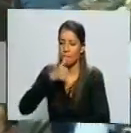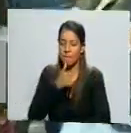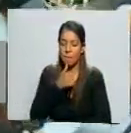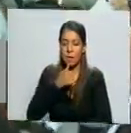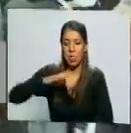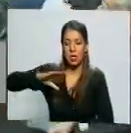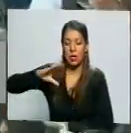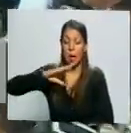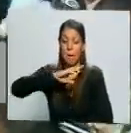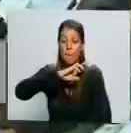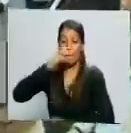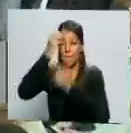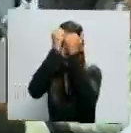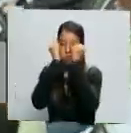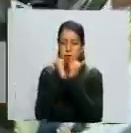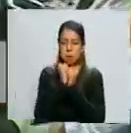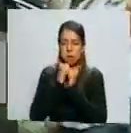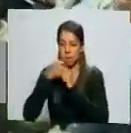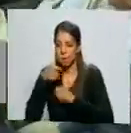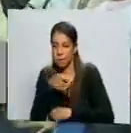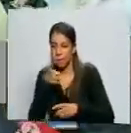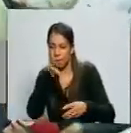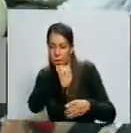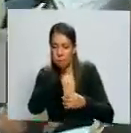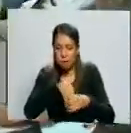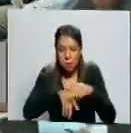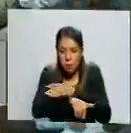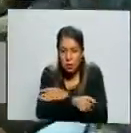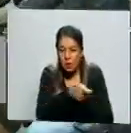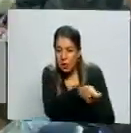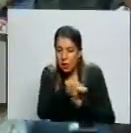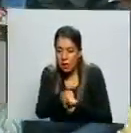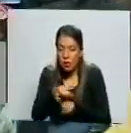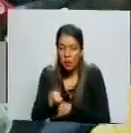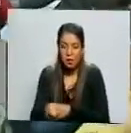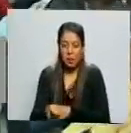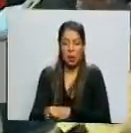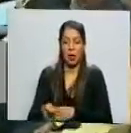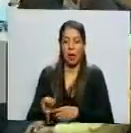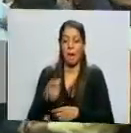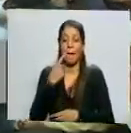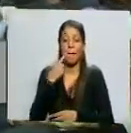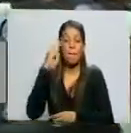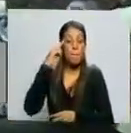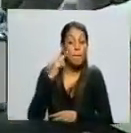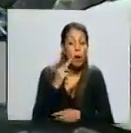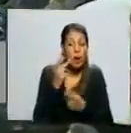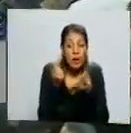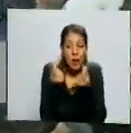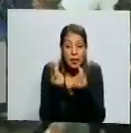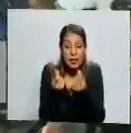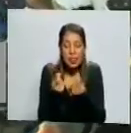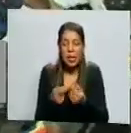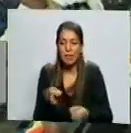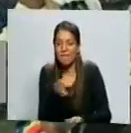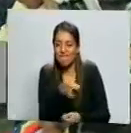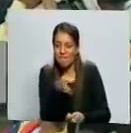paramilitar, una agresión brutal contra el signo monetario, contra nuestra